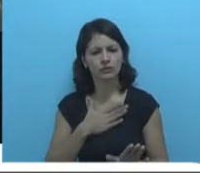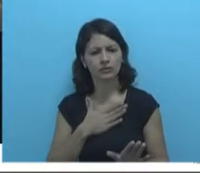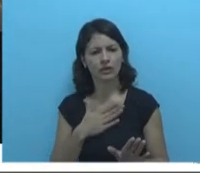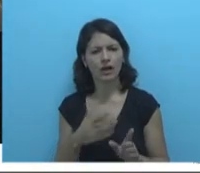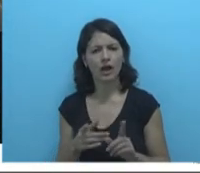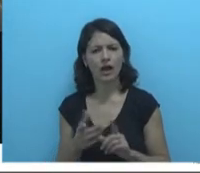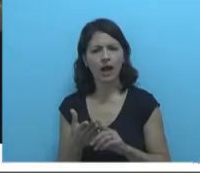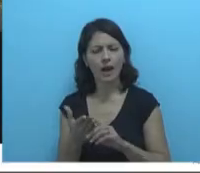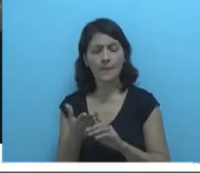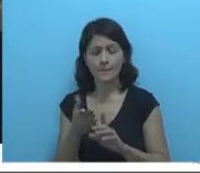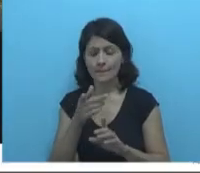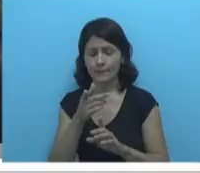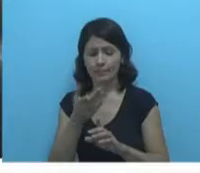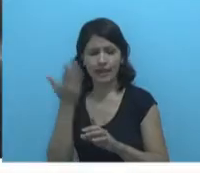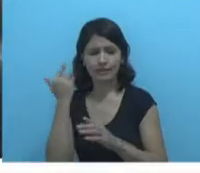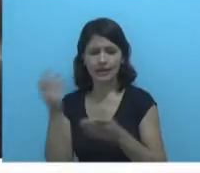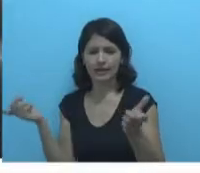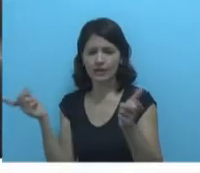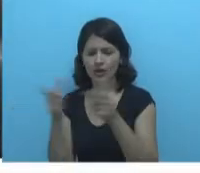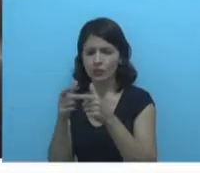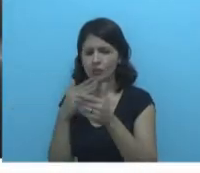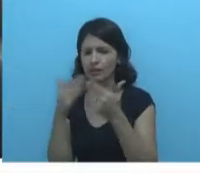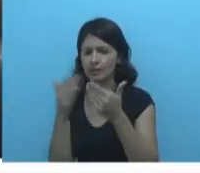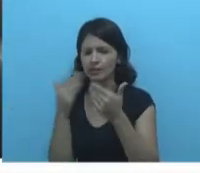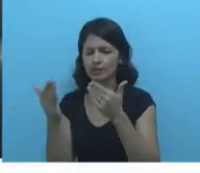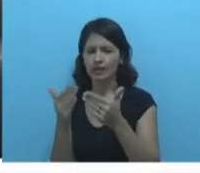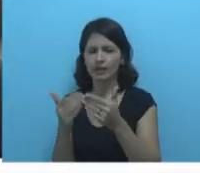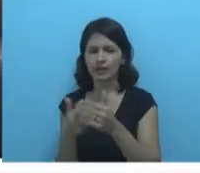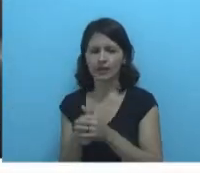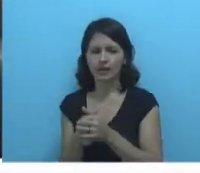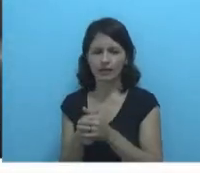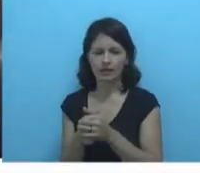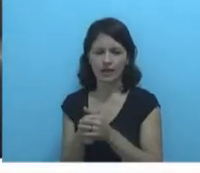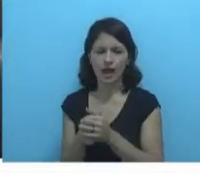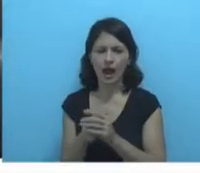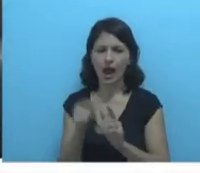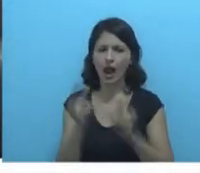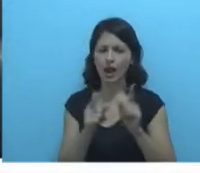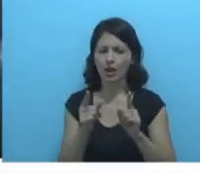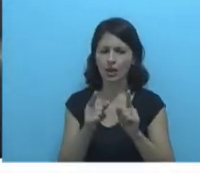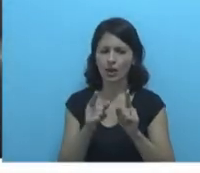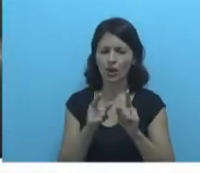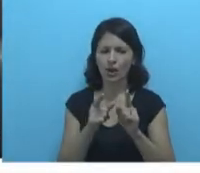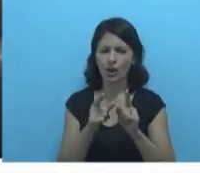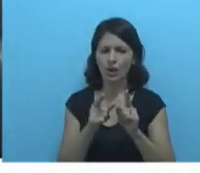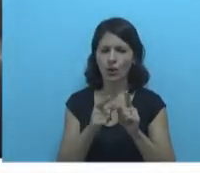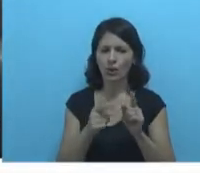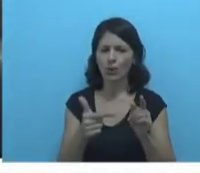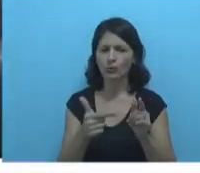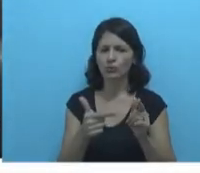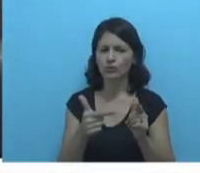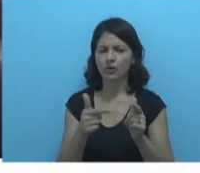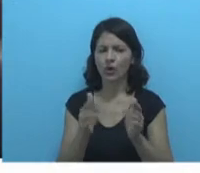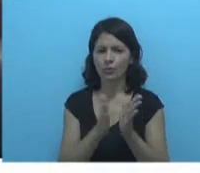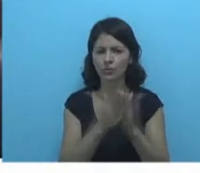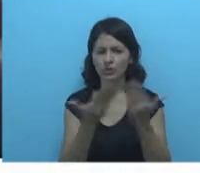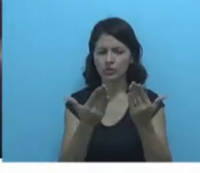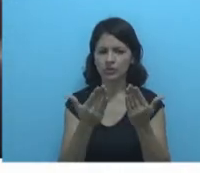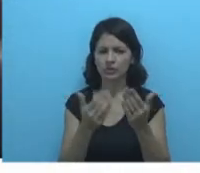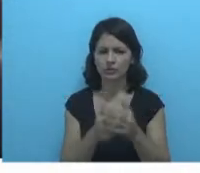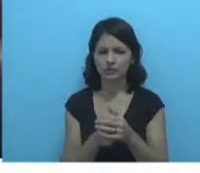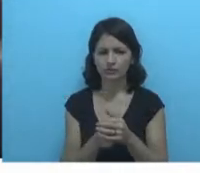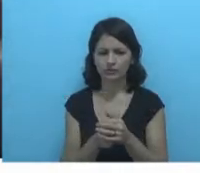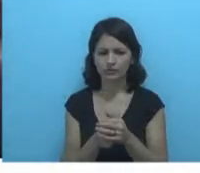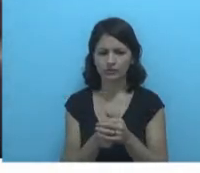Entiendo que habíamos acordado en la parlamentaria renovar las preferencias que no habían tenido dictamen de comisión. Diputada, pero no